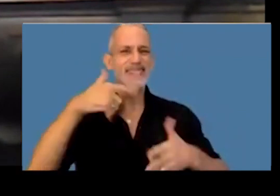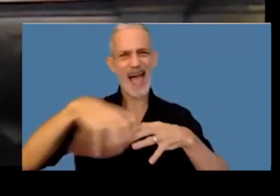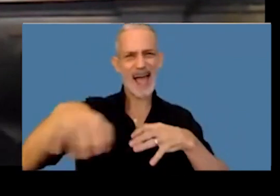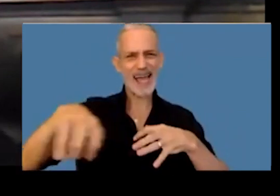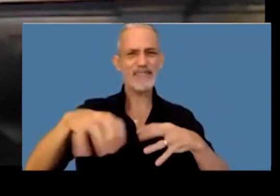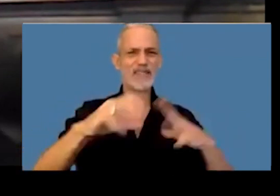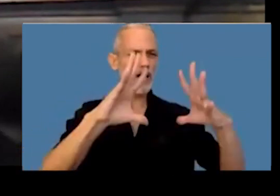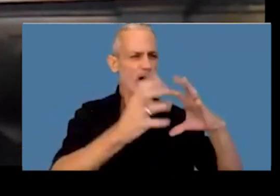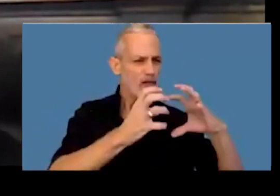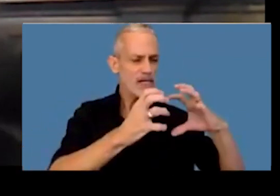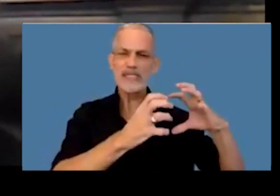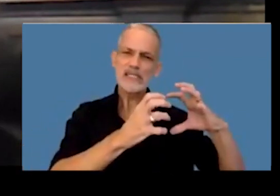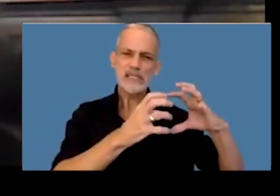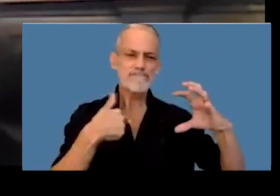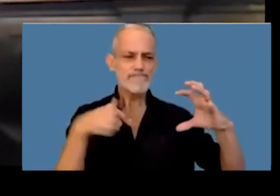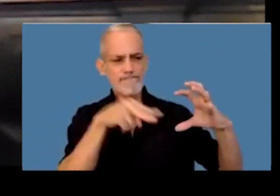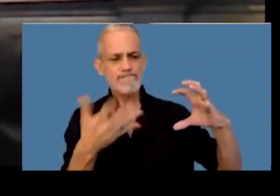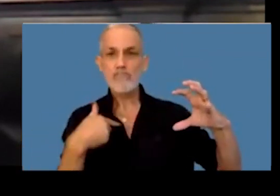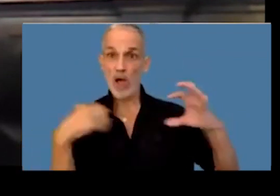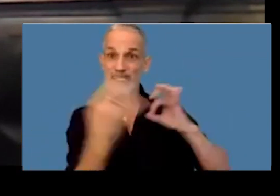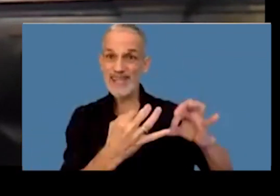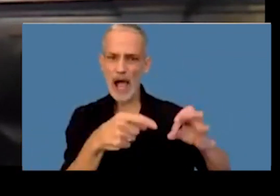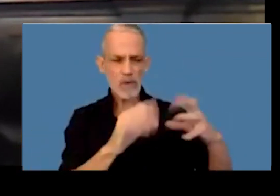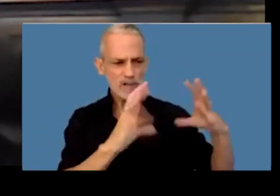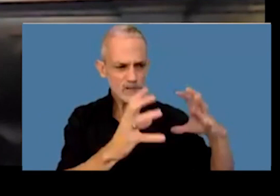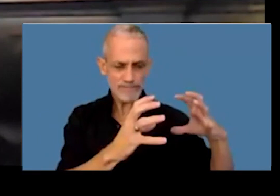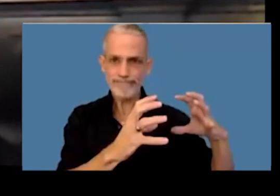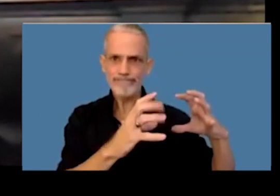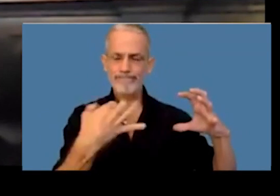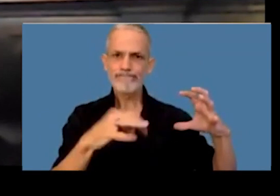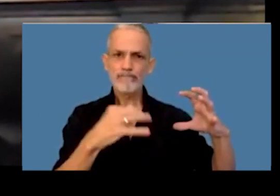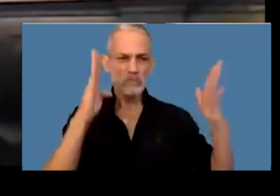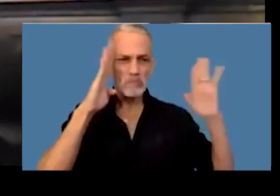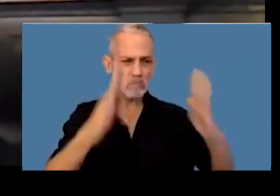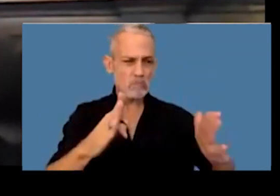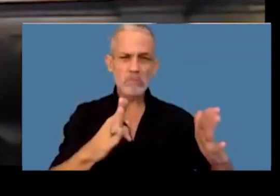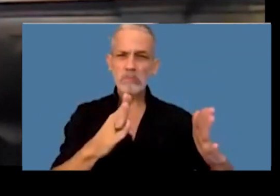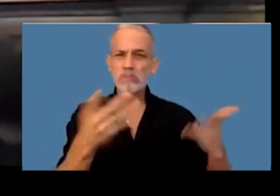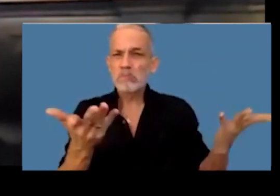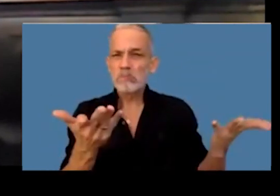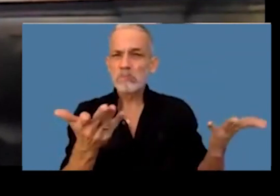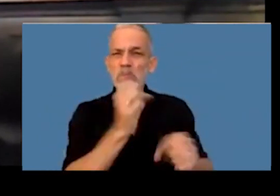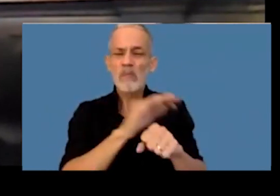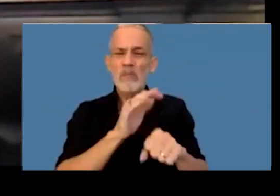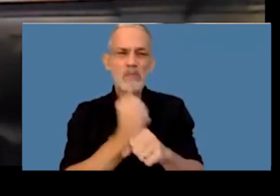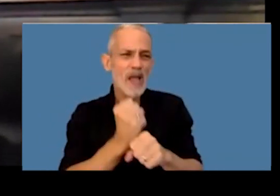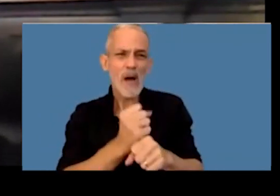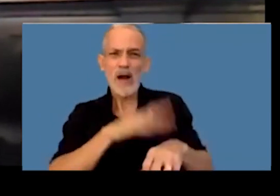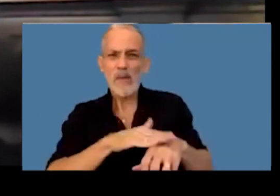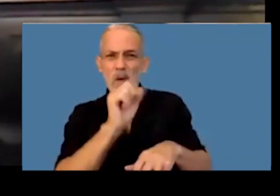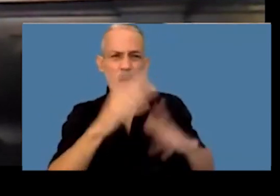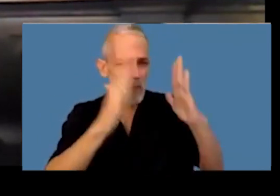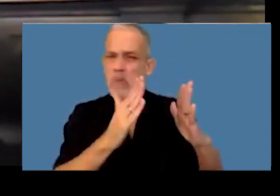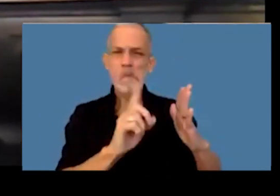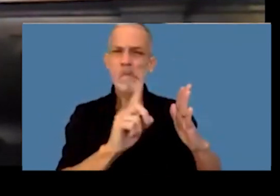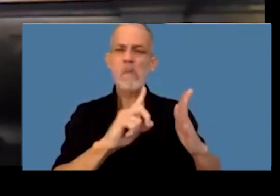derrumbada, una agencia que no se ocupaba de sus competencias específicas, porque hubo un